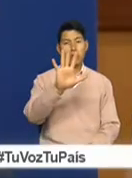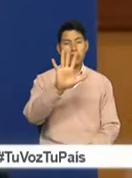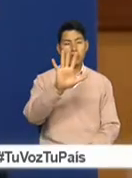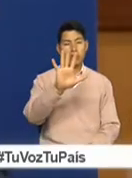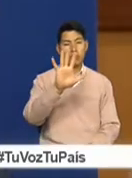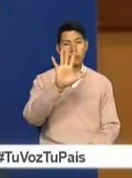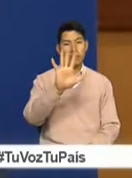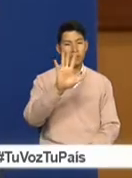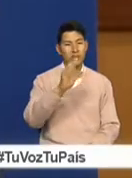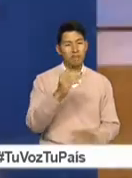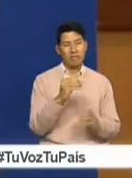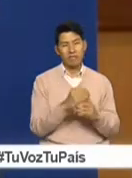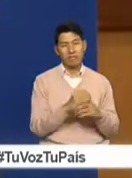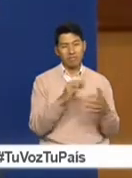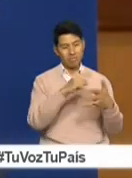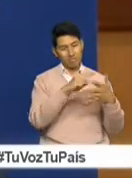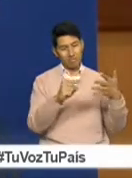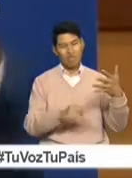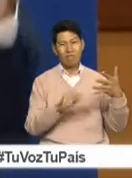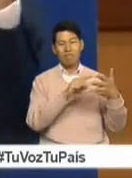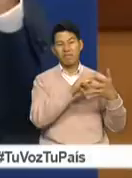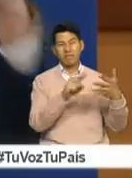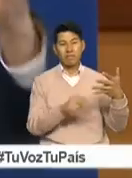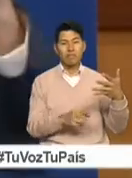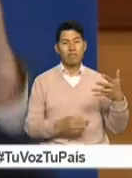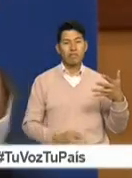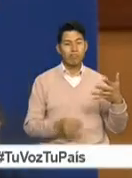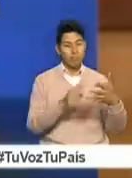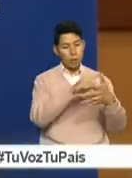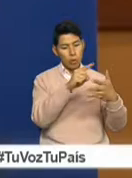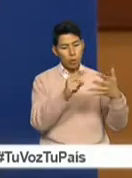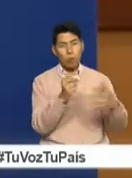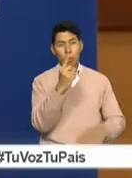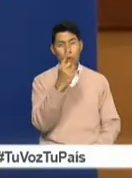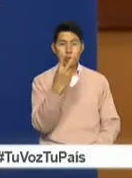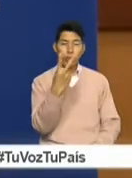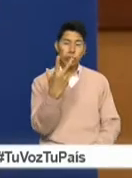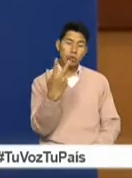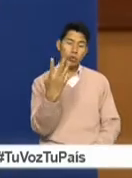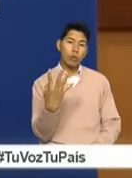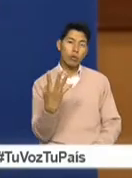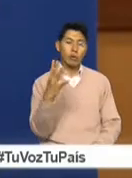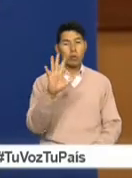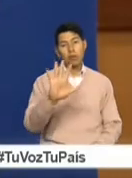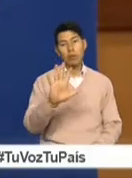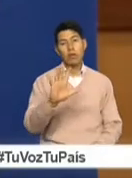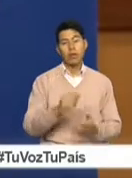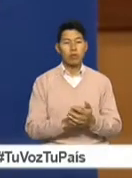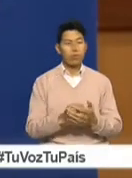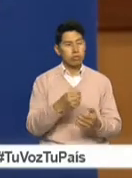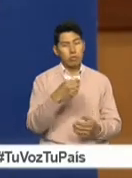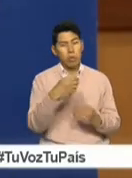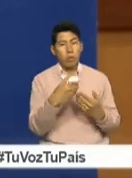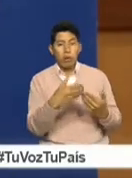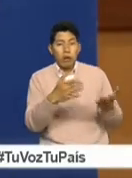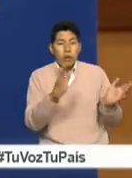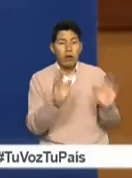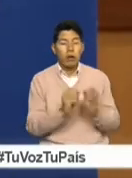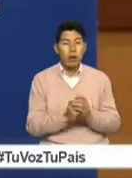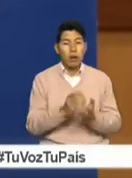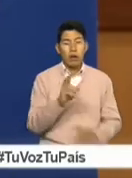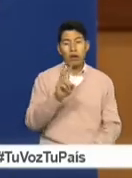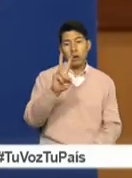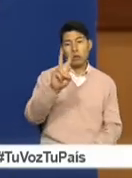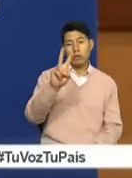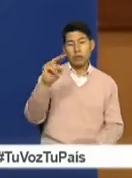cinco opciones de orden de prioridad prioridad 1 2 3 4 y 5 de cualquiera de las dos mil y pico